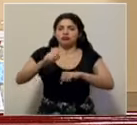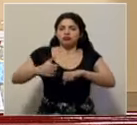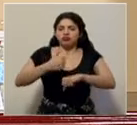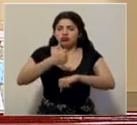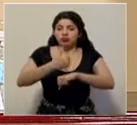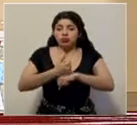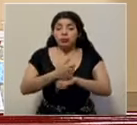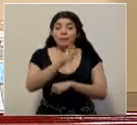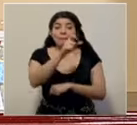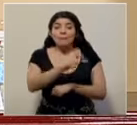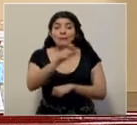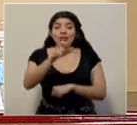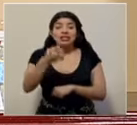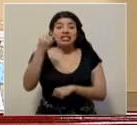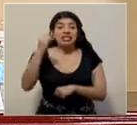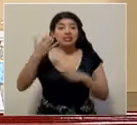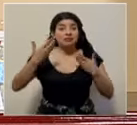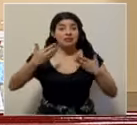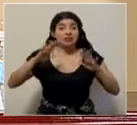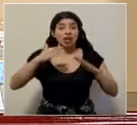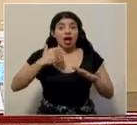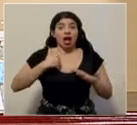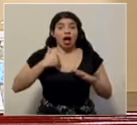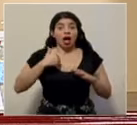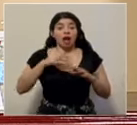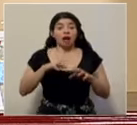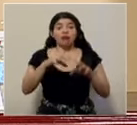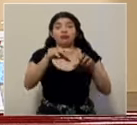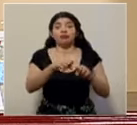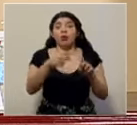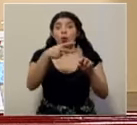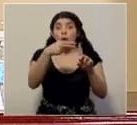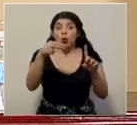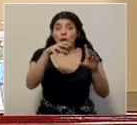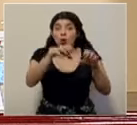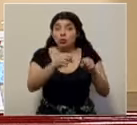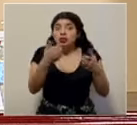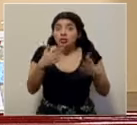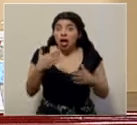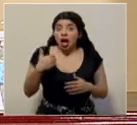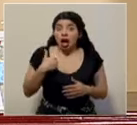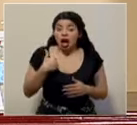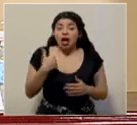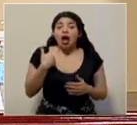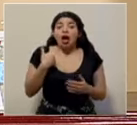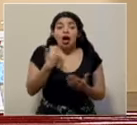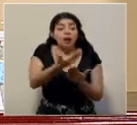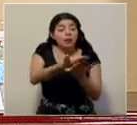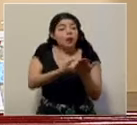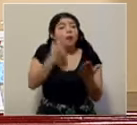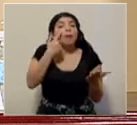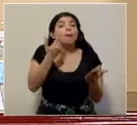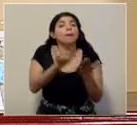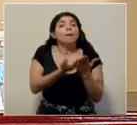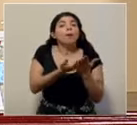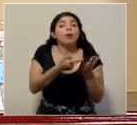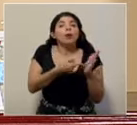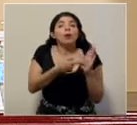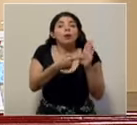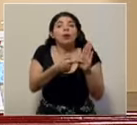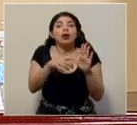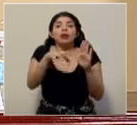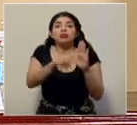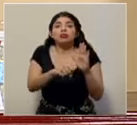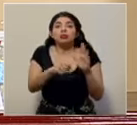de que las personas que tengan una reserva de hotel y que puedan certificar que tienen una reserva de hotel y que hay un